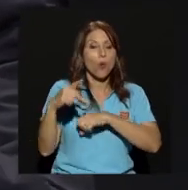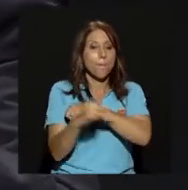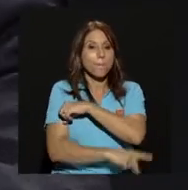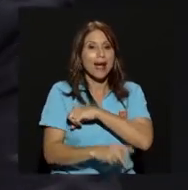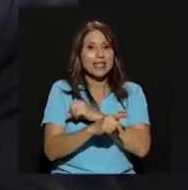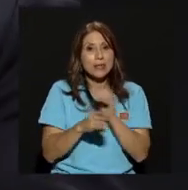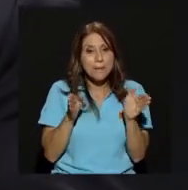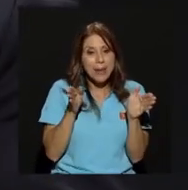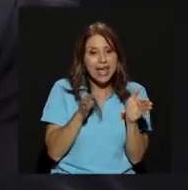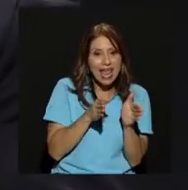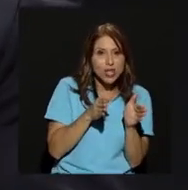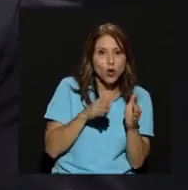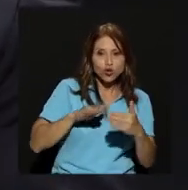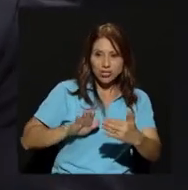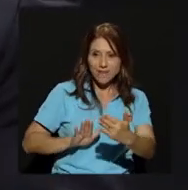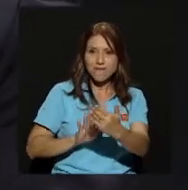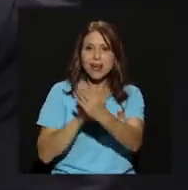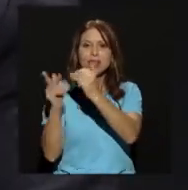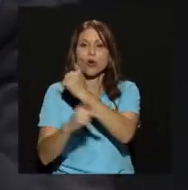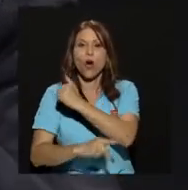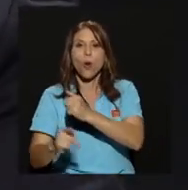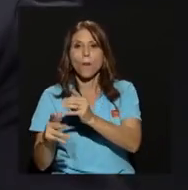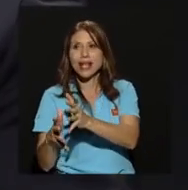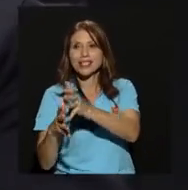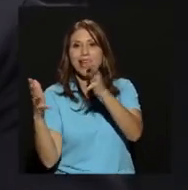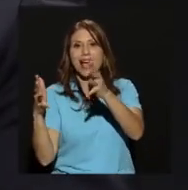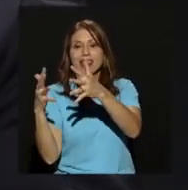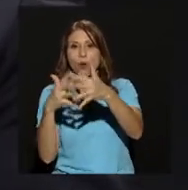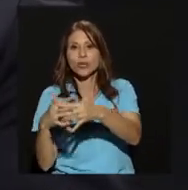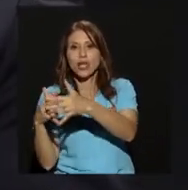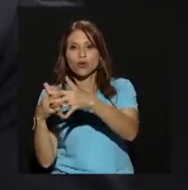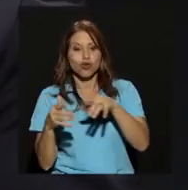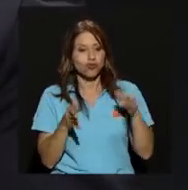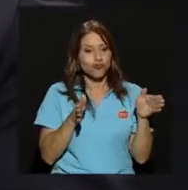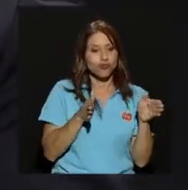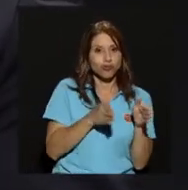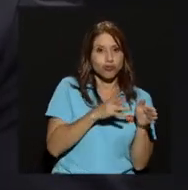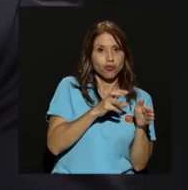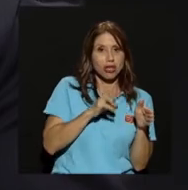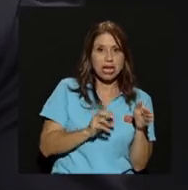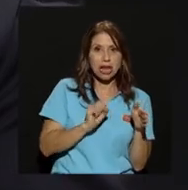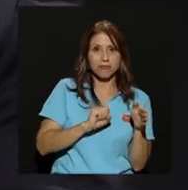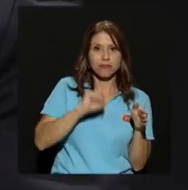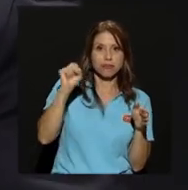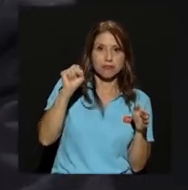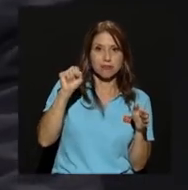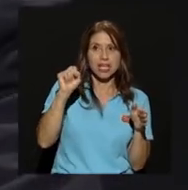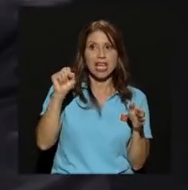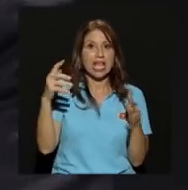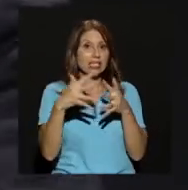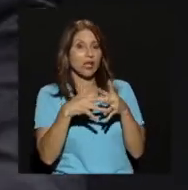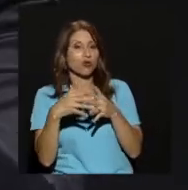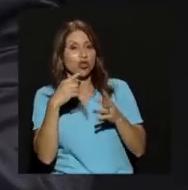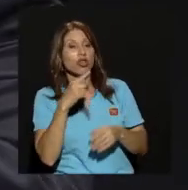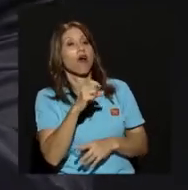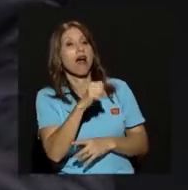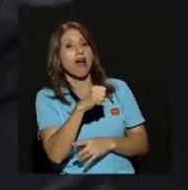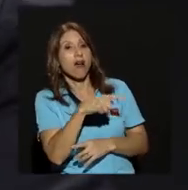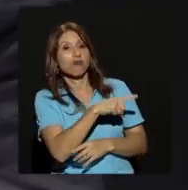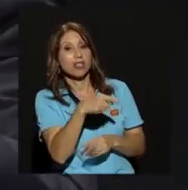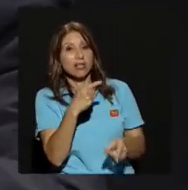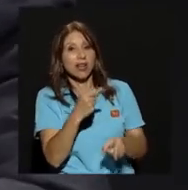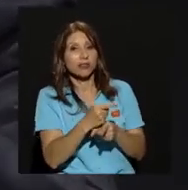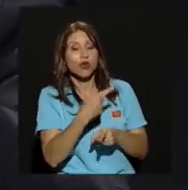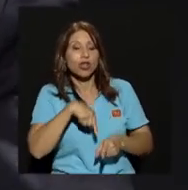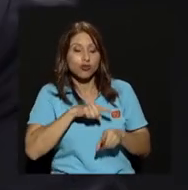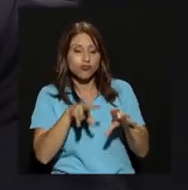enfrentó a un país grande como eeuu ganó el caso y eeuu dijo si ustedes tienen razón y vamos a